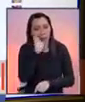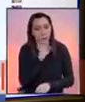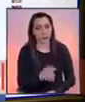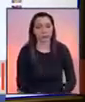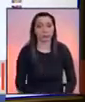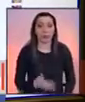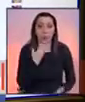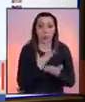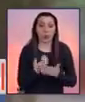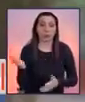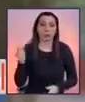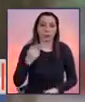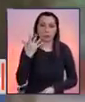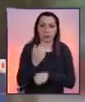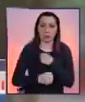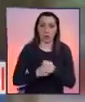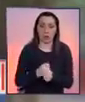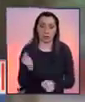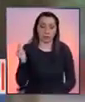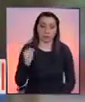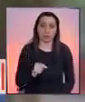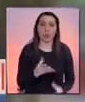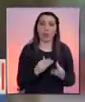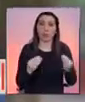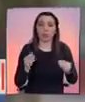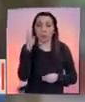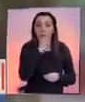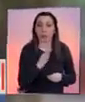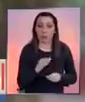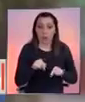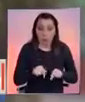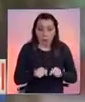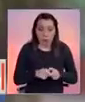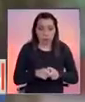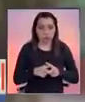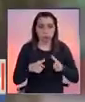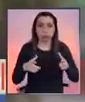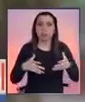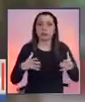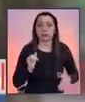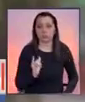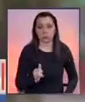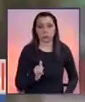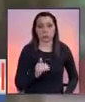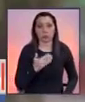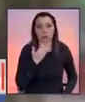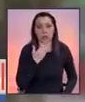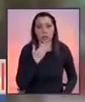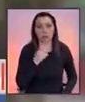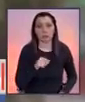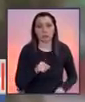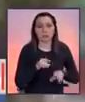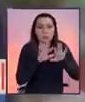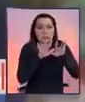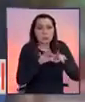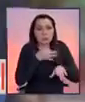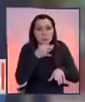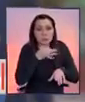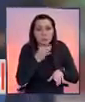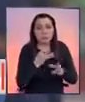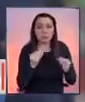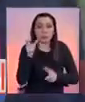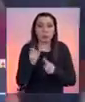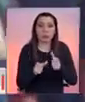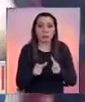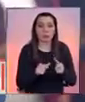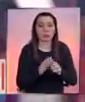Cuando yo llegué a 5 años, claro, había muchos brasileños, pero no tanto como ahora. Y sí, incluso por mi blog, por los comentarios que llegan, harta gente ha